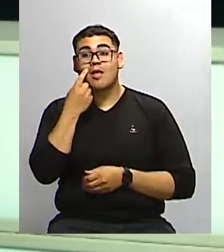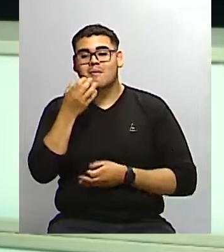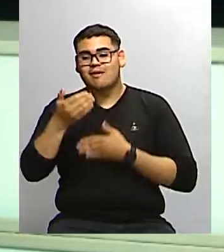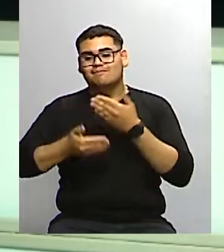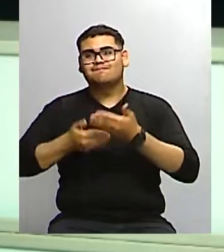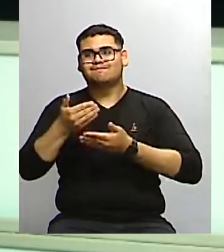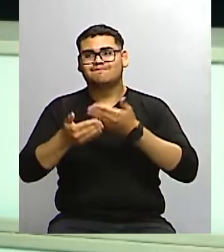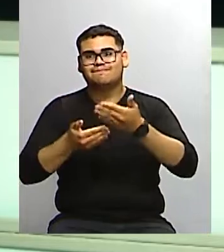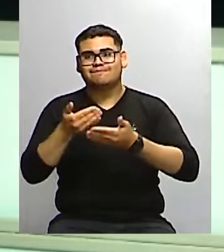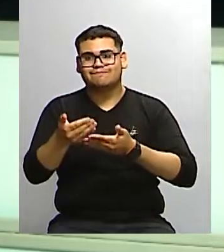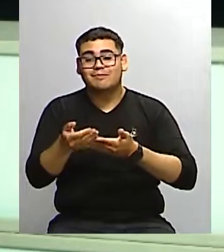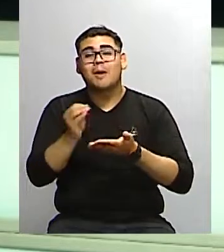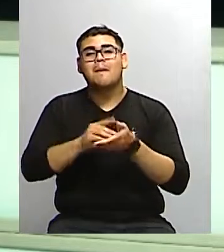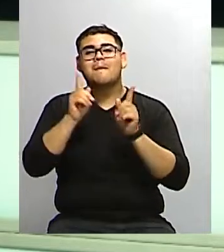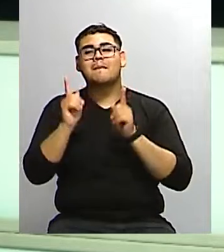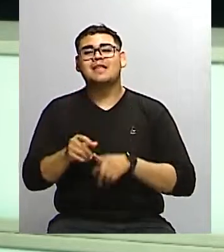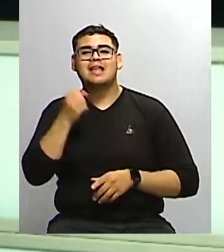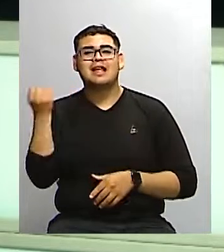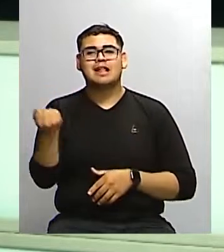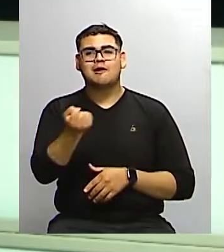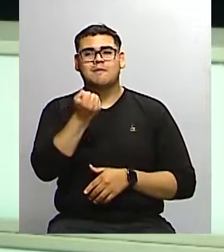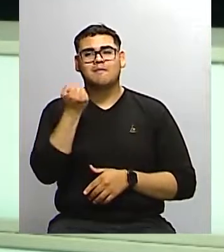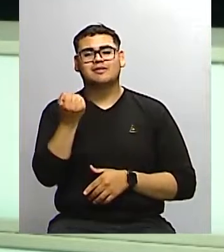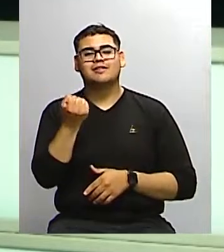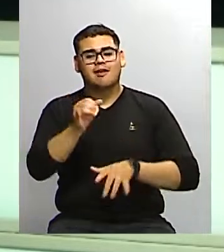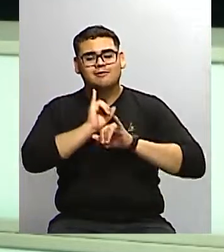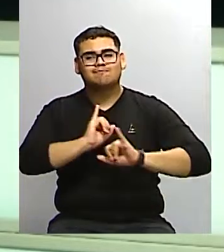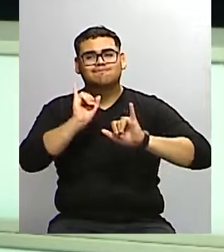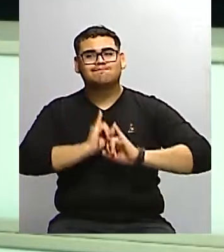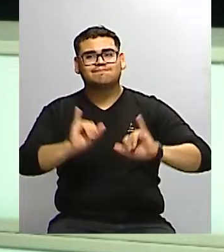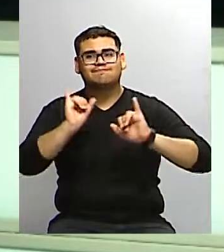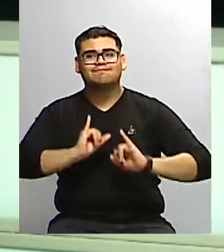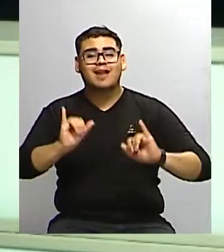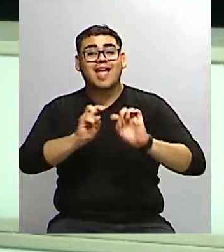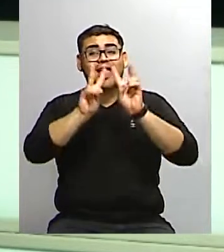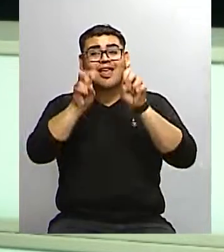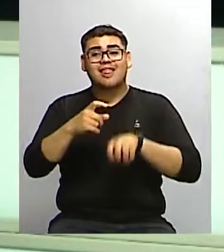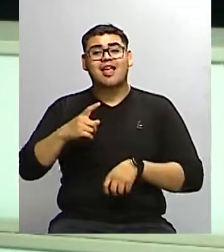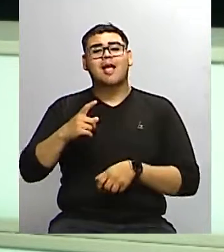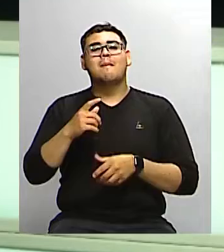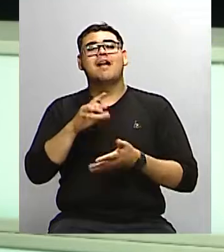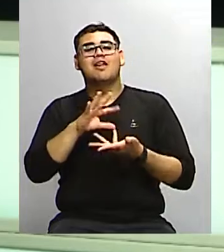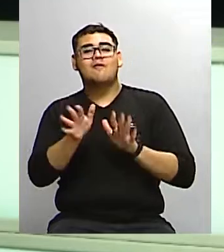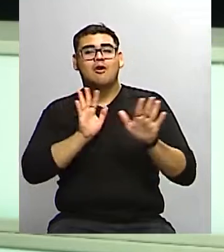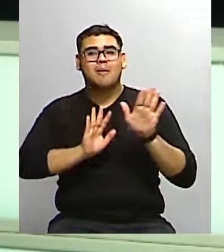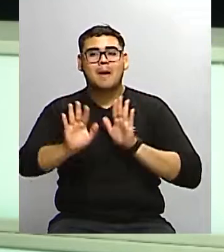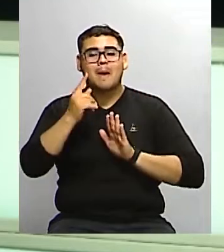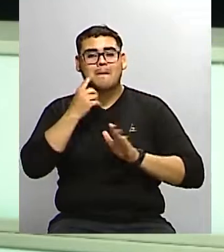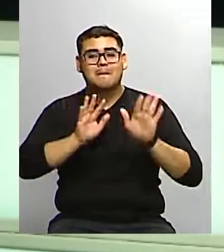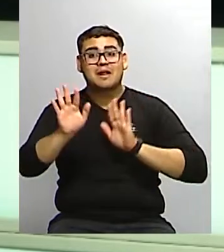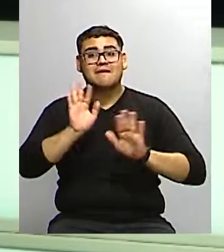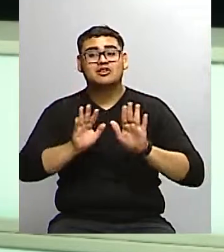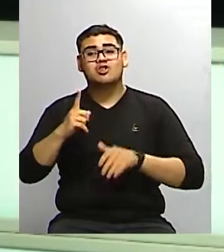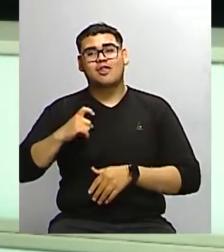es muy importante teniendo en cuenta la importancia que tiene difundir todo lo que tenga relación con la prevención y la detección